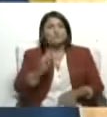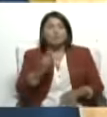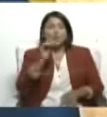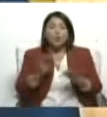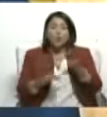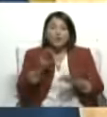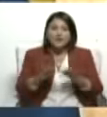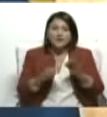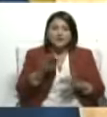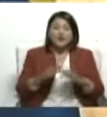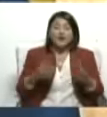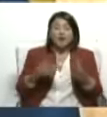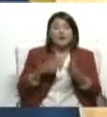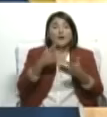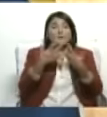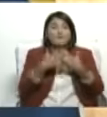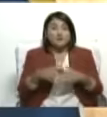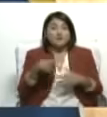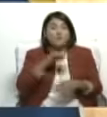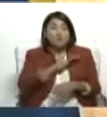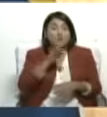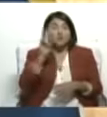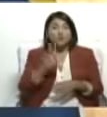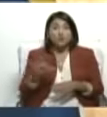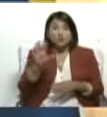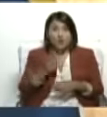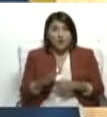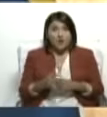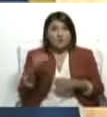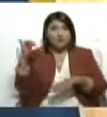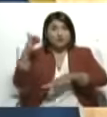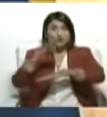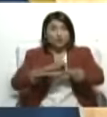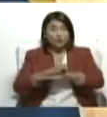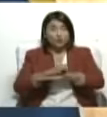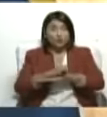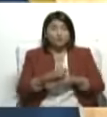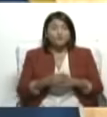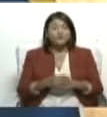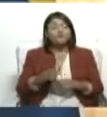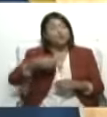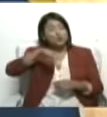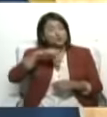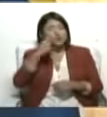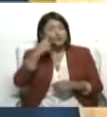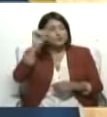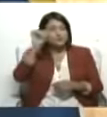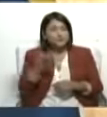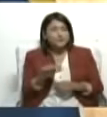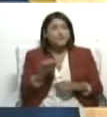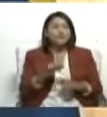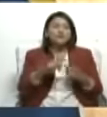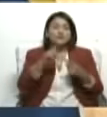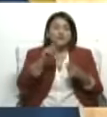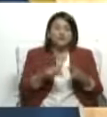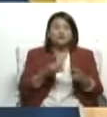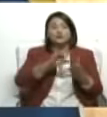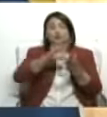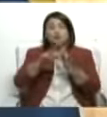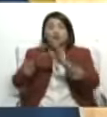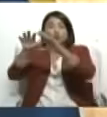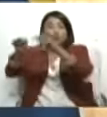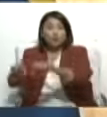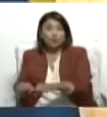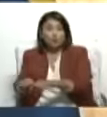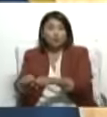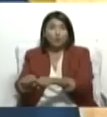nuestra empresa. Igualmente, bueno, eso lo hemos visto nosotros, lo hemos visto recrudecido como la confiscación de Citgo, que ha sido también una